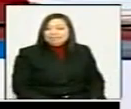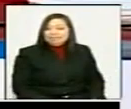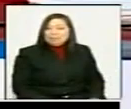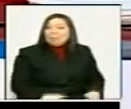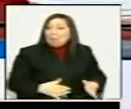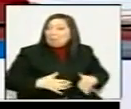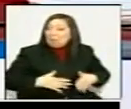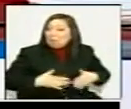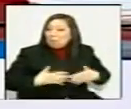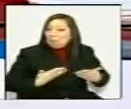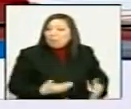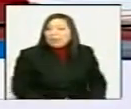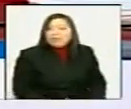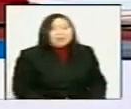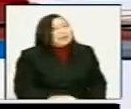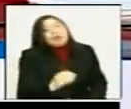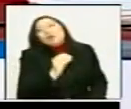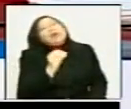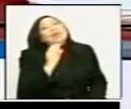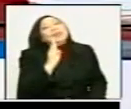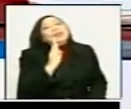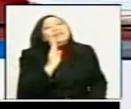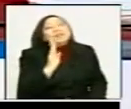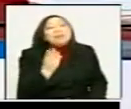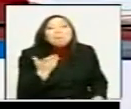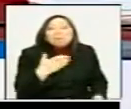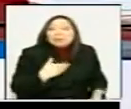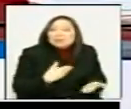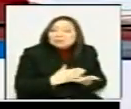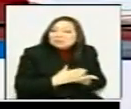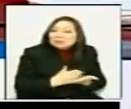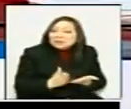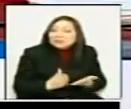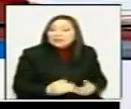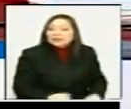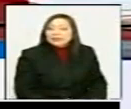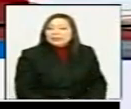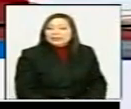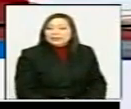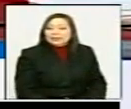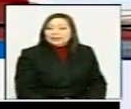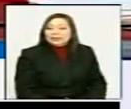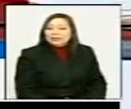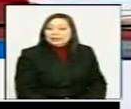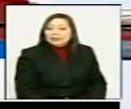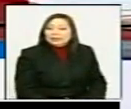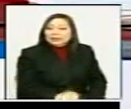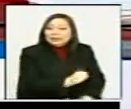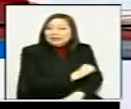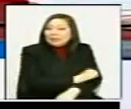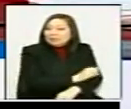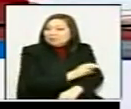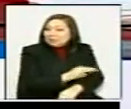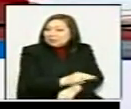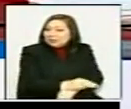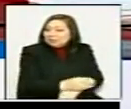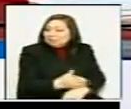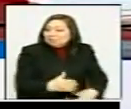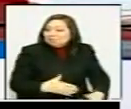¿Puede Odebrecht retirarse de San Martín?